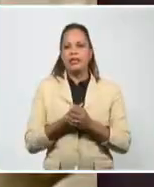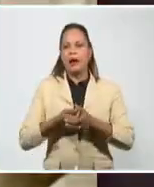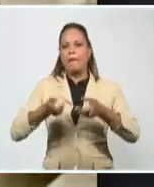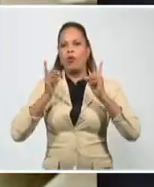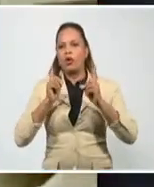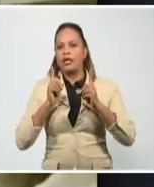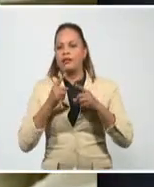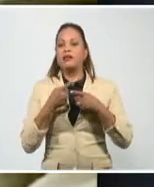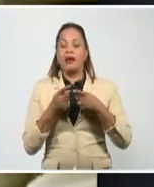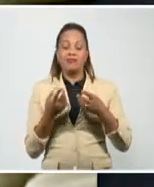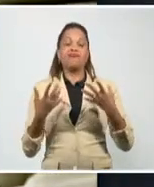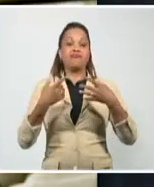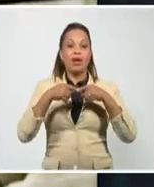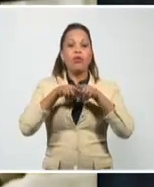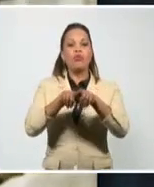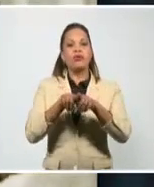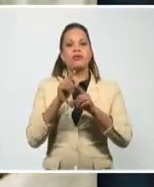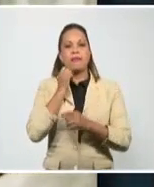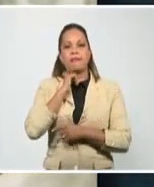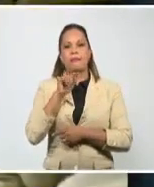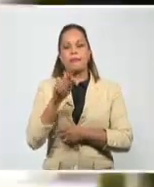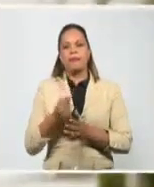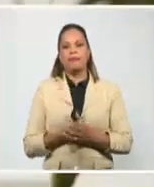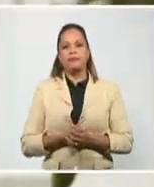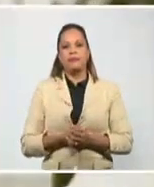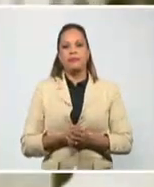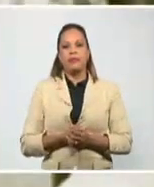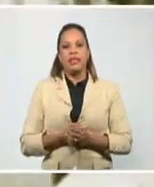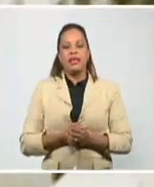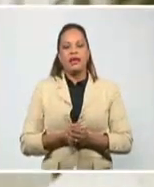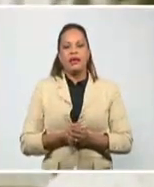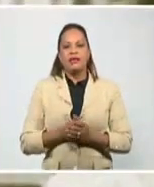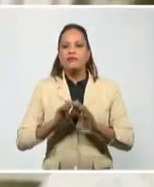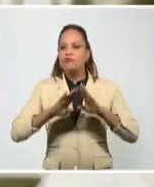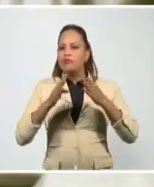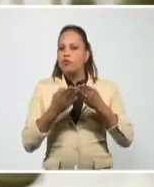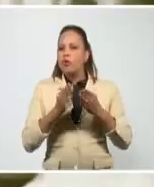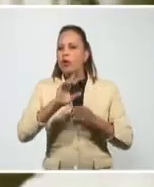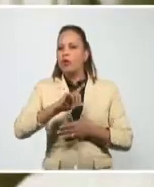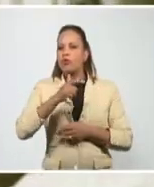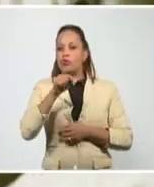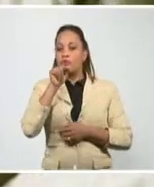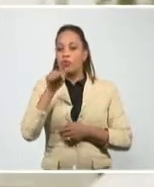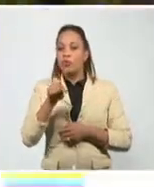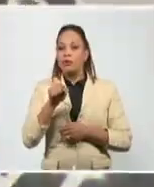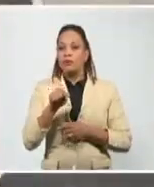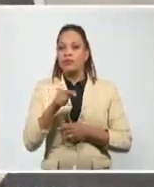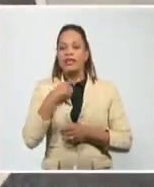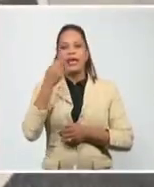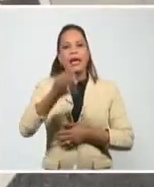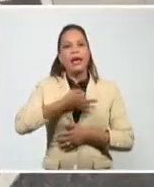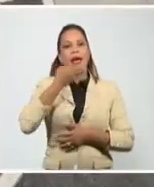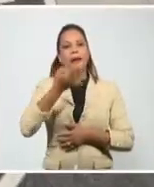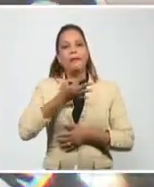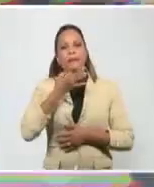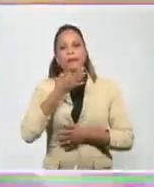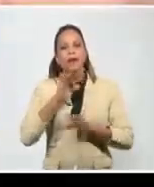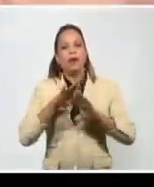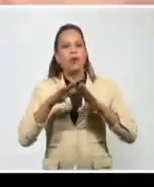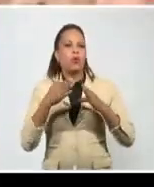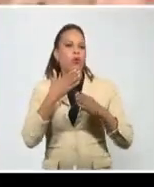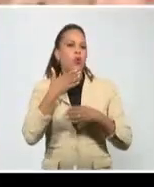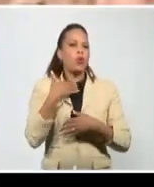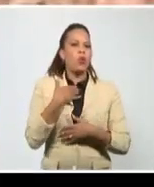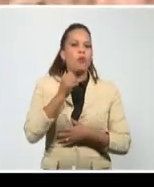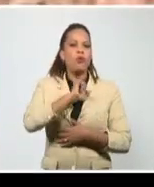politizadas. La CIA y la Guerra Fría Cultural, de Frances Storm Saunders, explica cómo obró el gobierno de